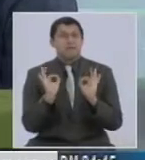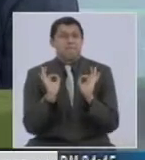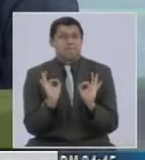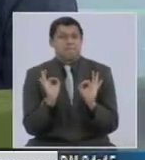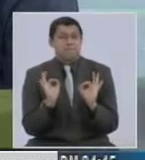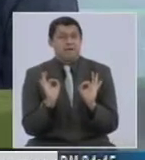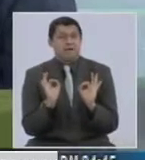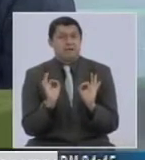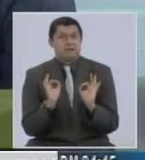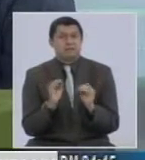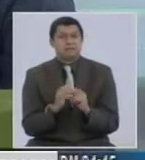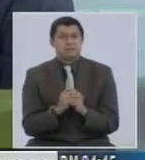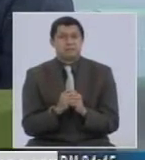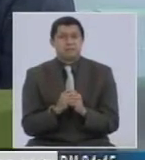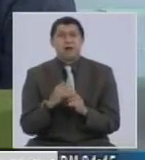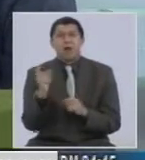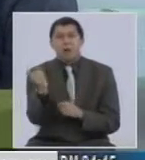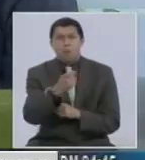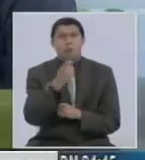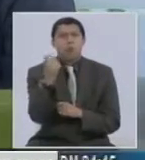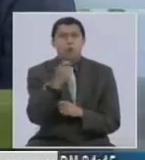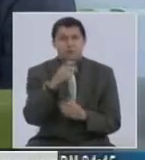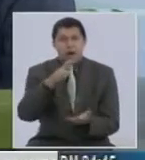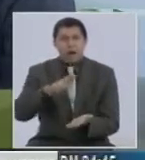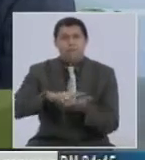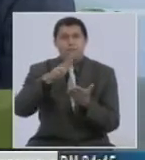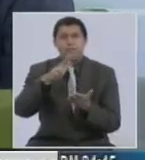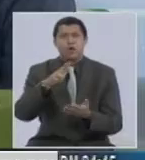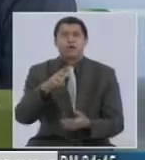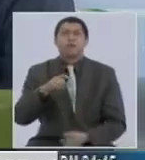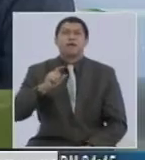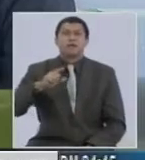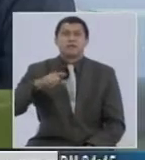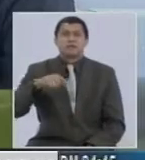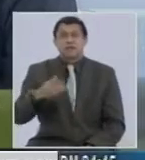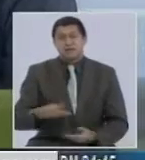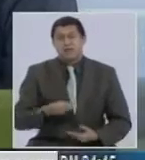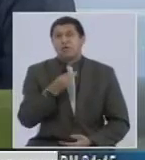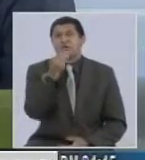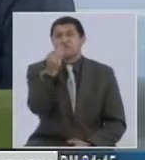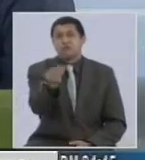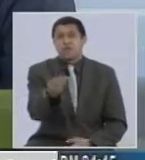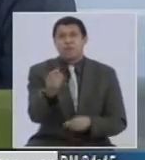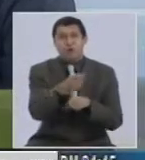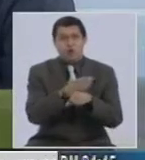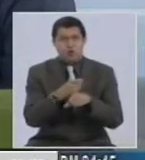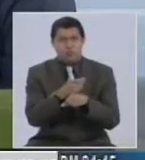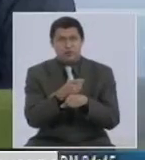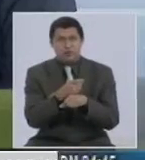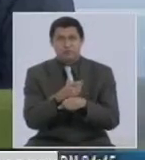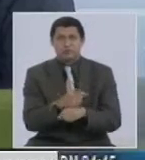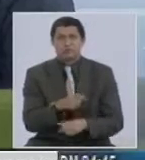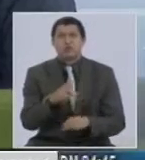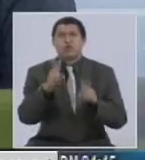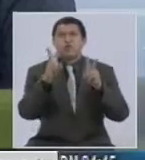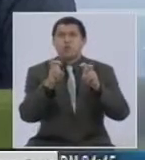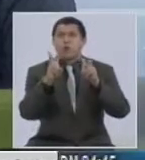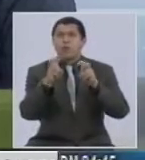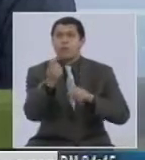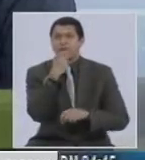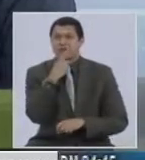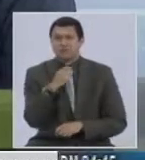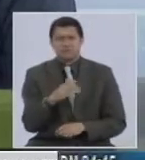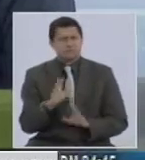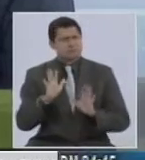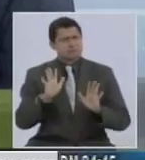principalmente para conseguir que sean aprobados y suministrados por las autoridades estos nuevos medicamentos.